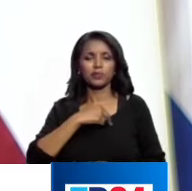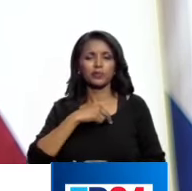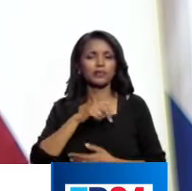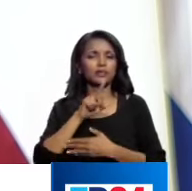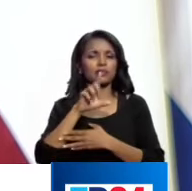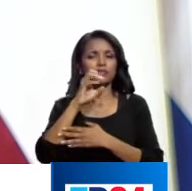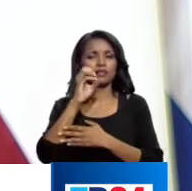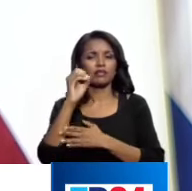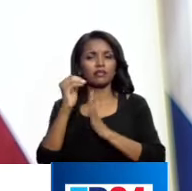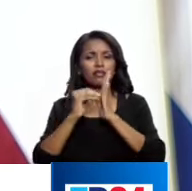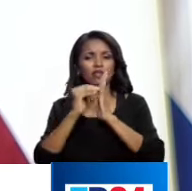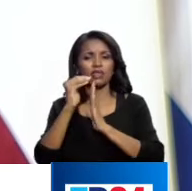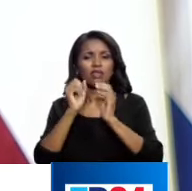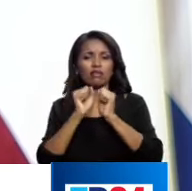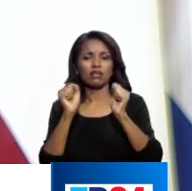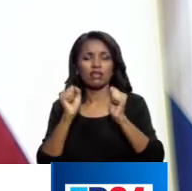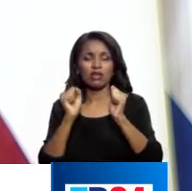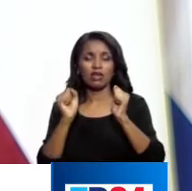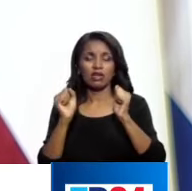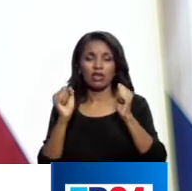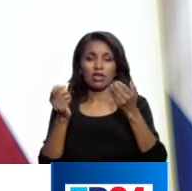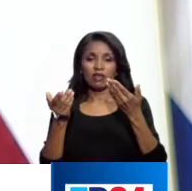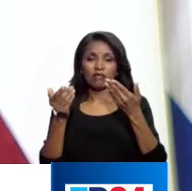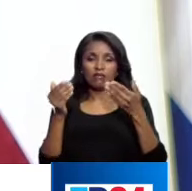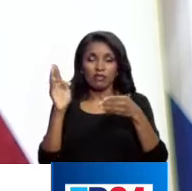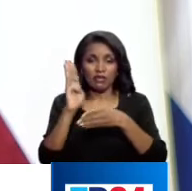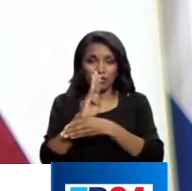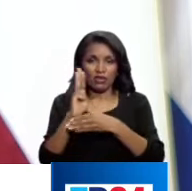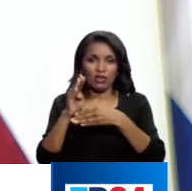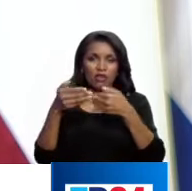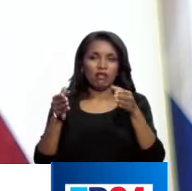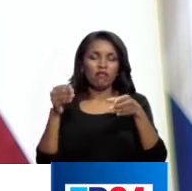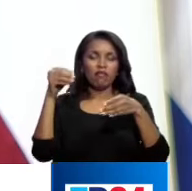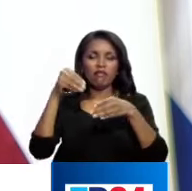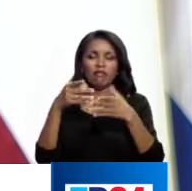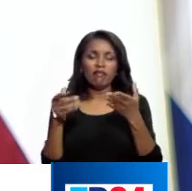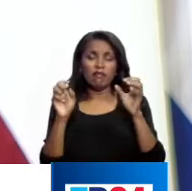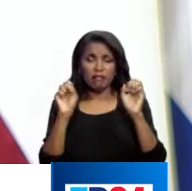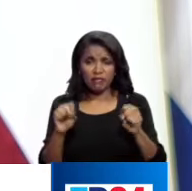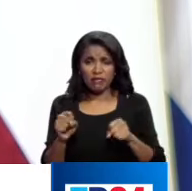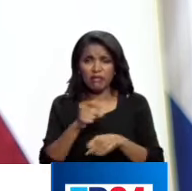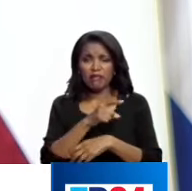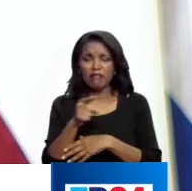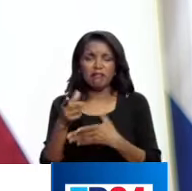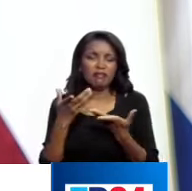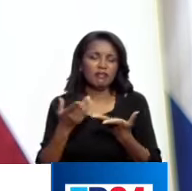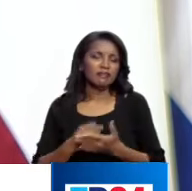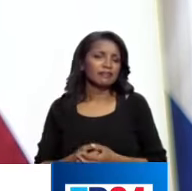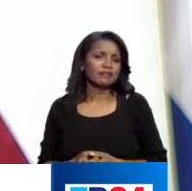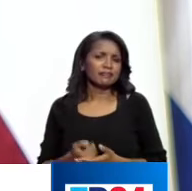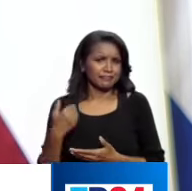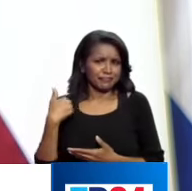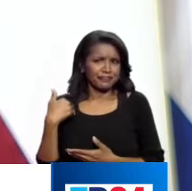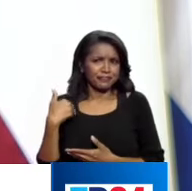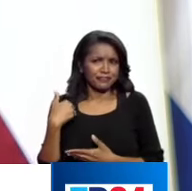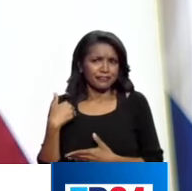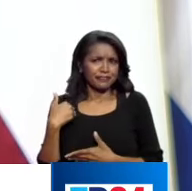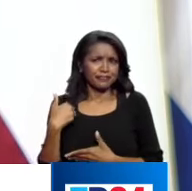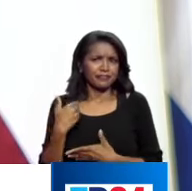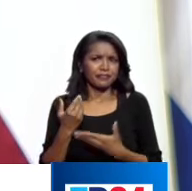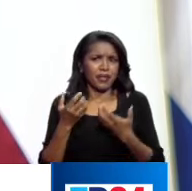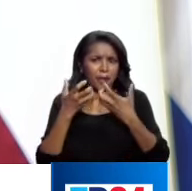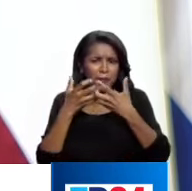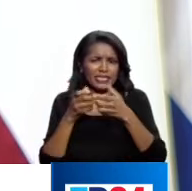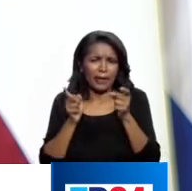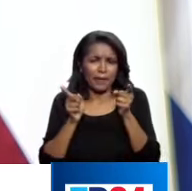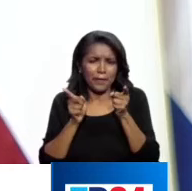en la caja de ahorros para incentivar con intereses preferenciales para que puedan acceder pequeños